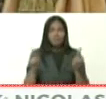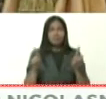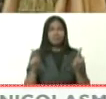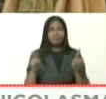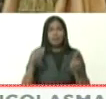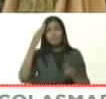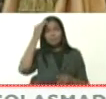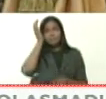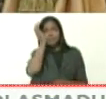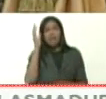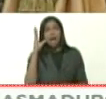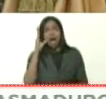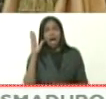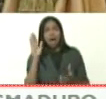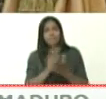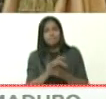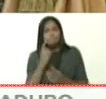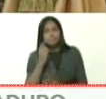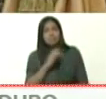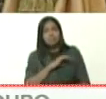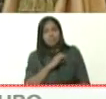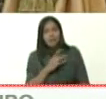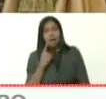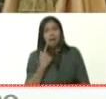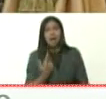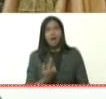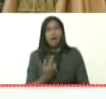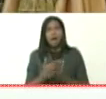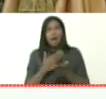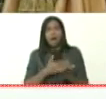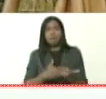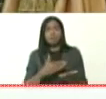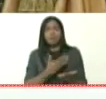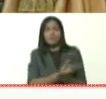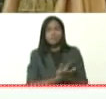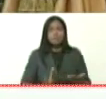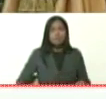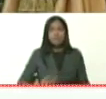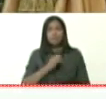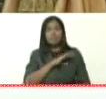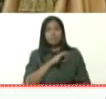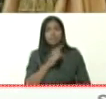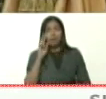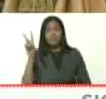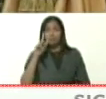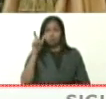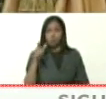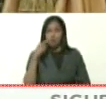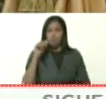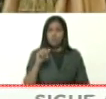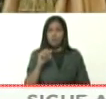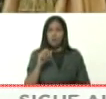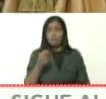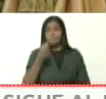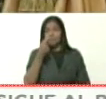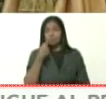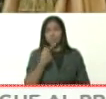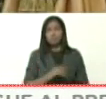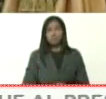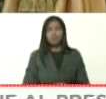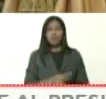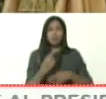Bachelet, querida amiga, querida compañera, querida expresidenta. Que en Venezuela la medicina